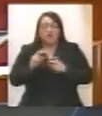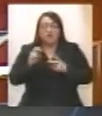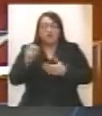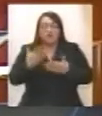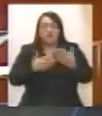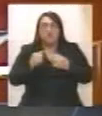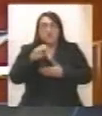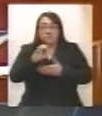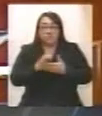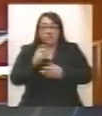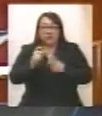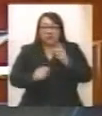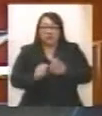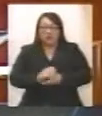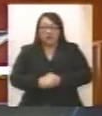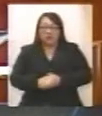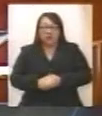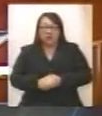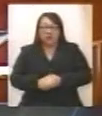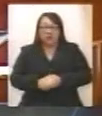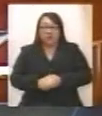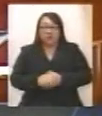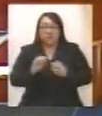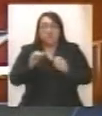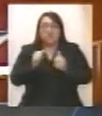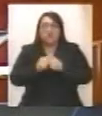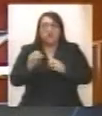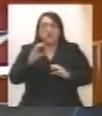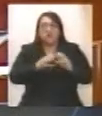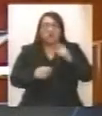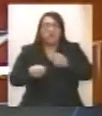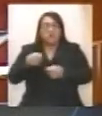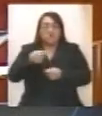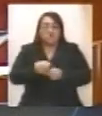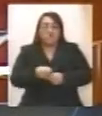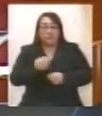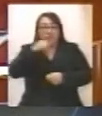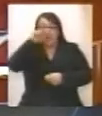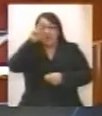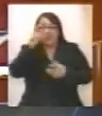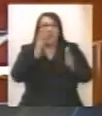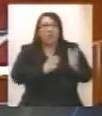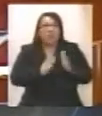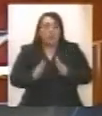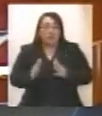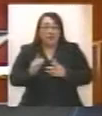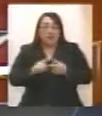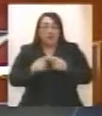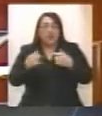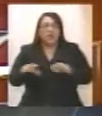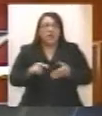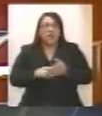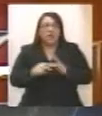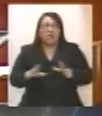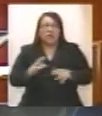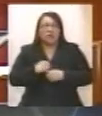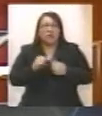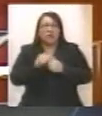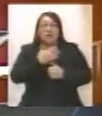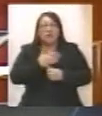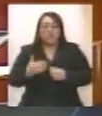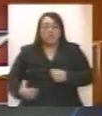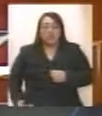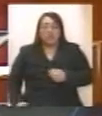de capitales y de personas, y en cooperación. Perú se prepara desde ya para asumir la presidencia